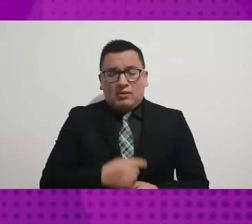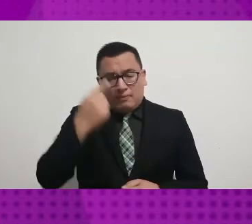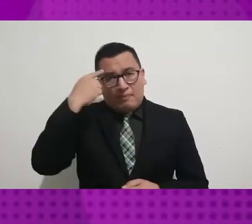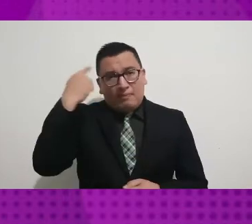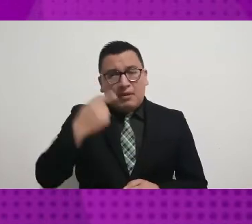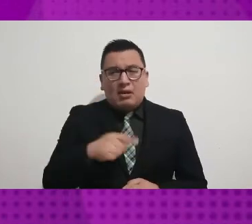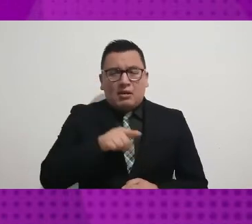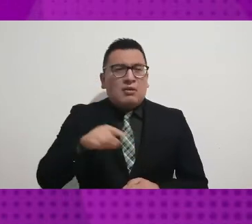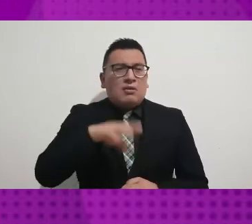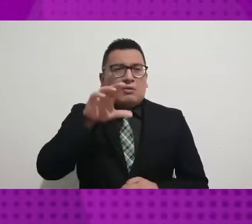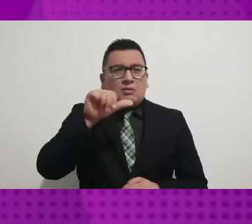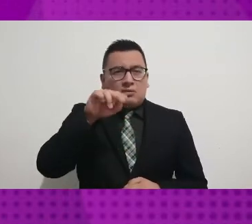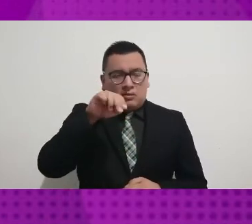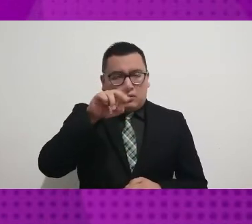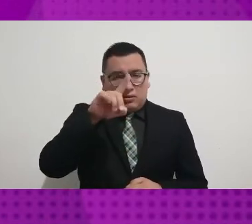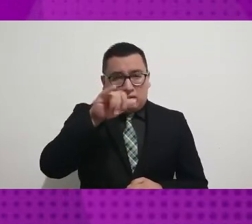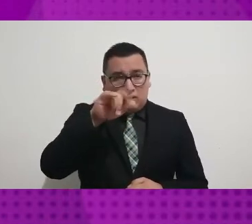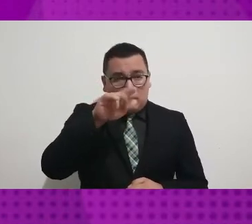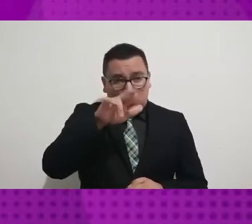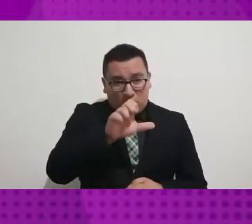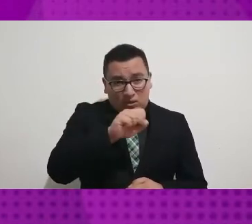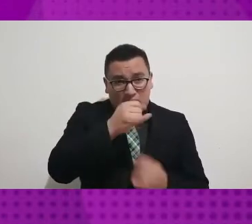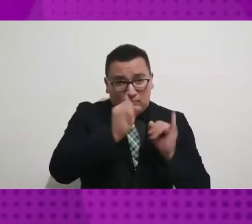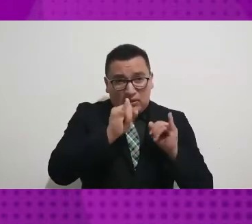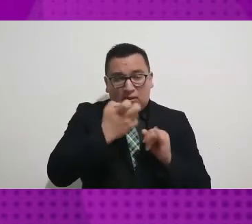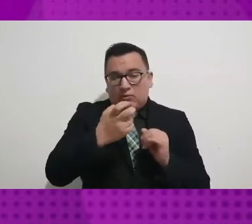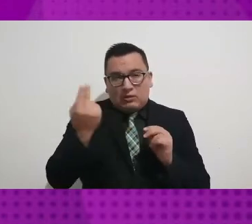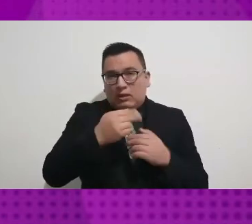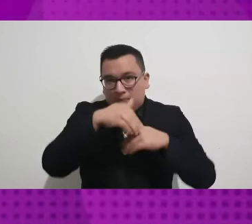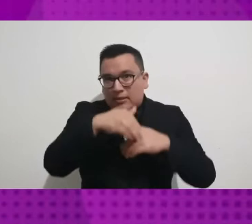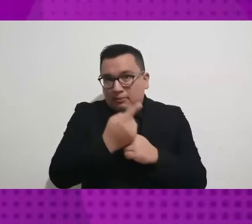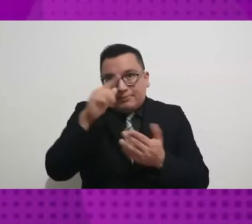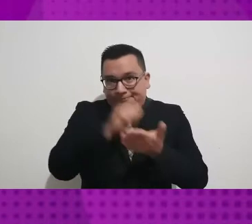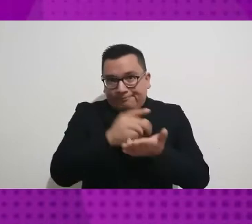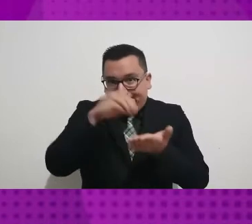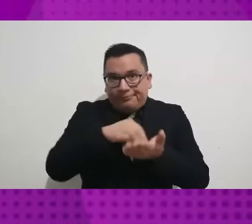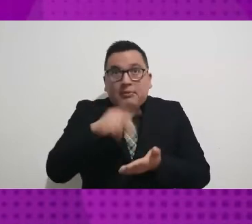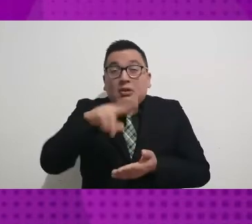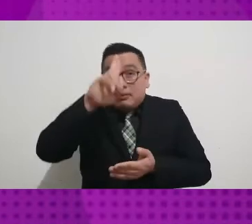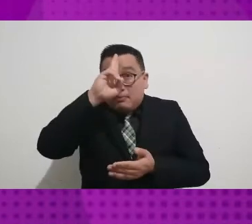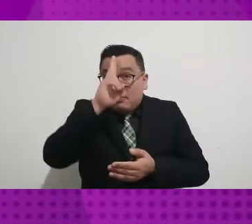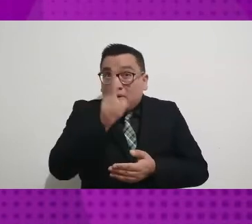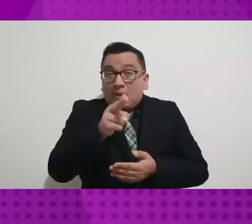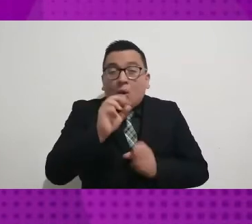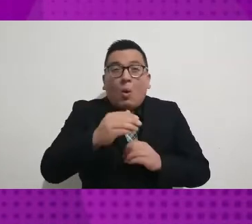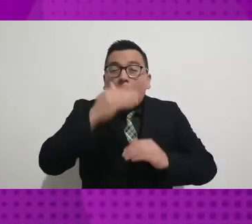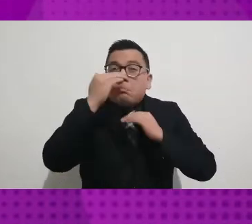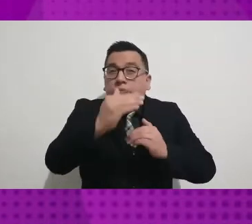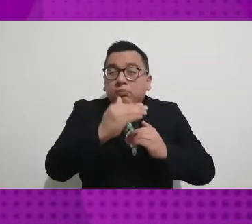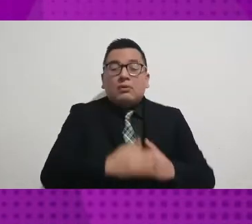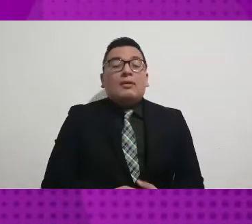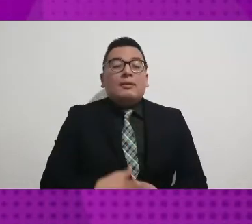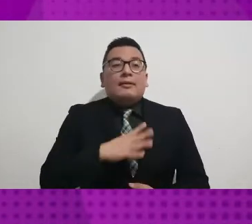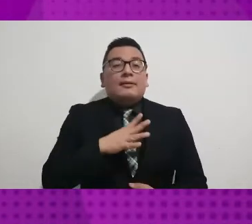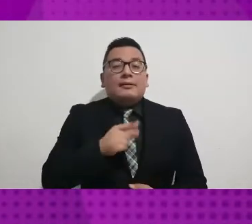que prevén, por supuesto, y que están obligadas, dado que lo establece así la Constitución, prohíben